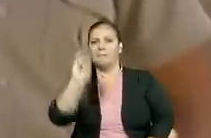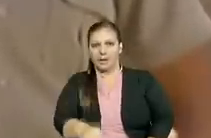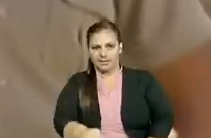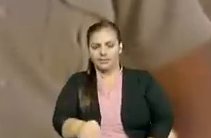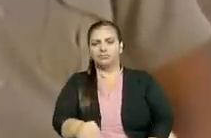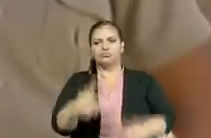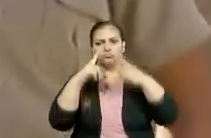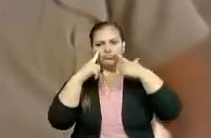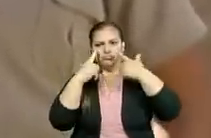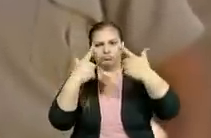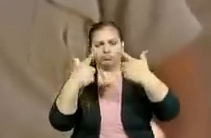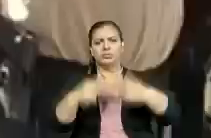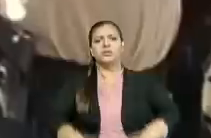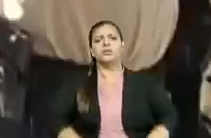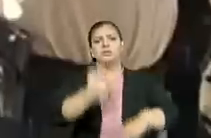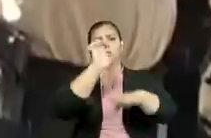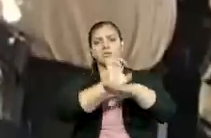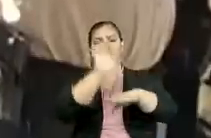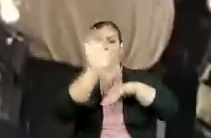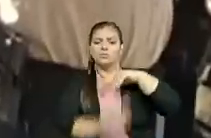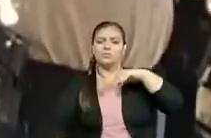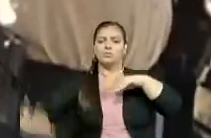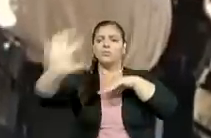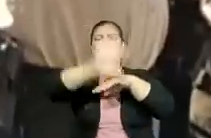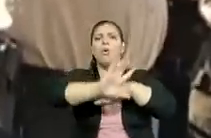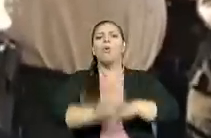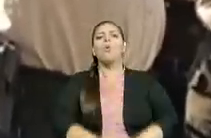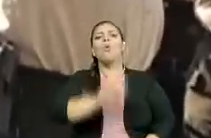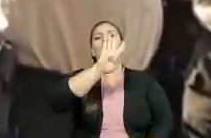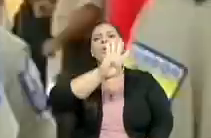La Policía Nacional ha puesto a disposición en todo el país